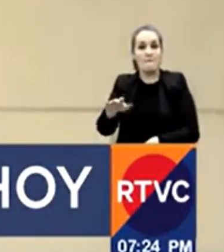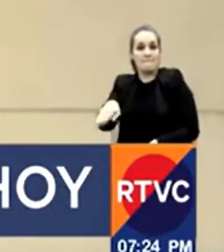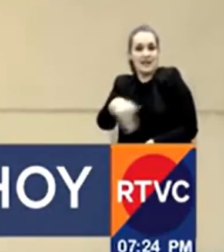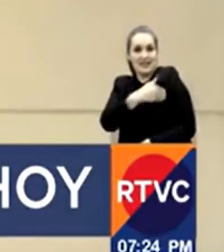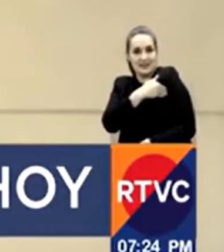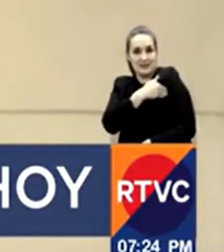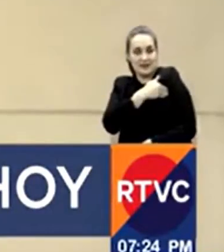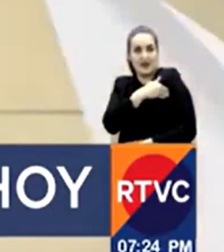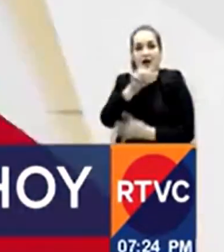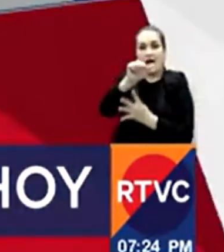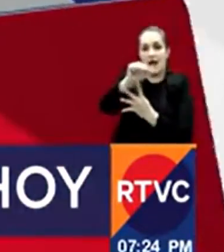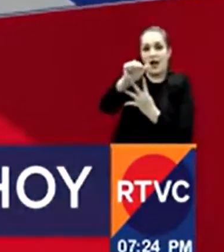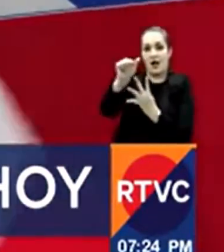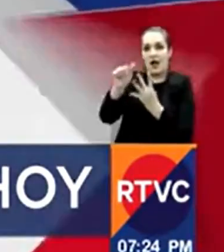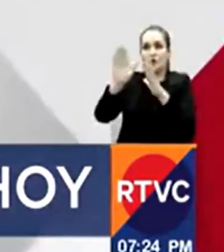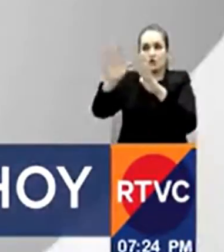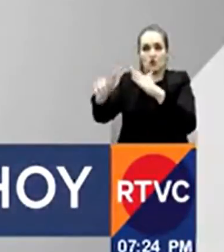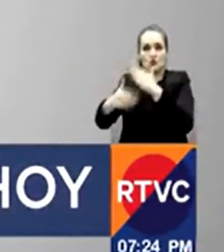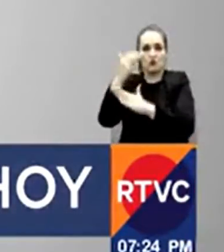5 ministras.